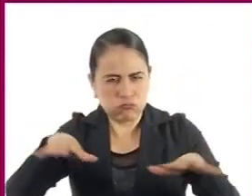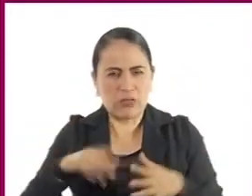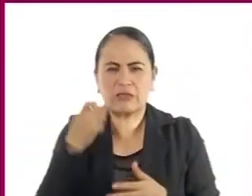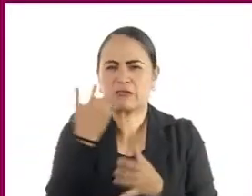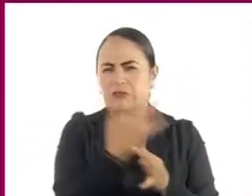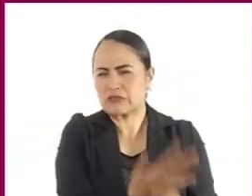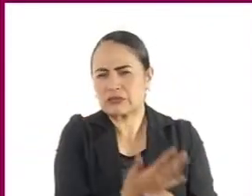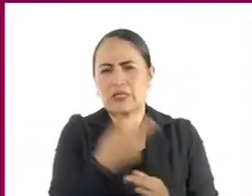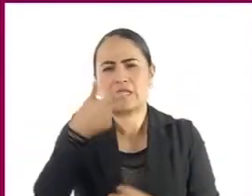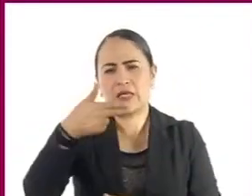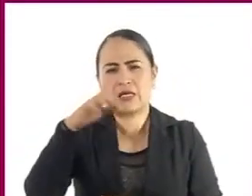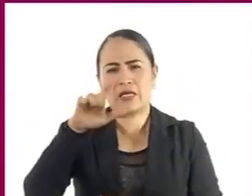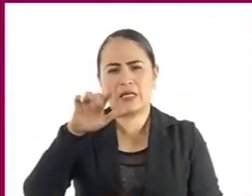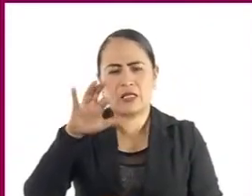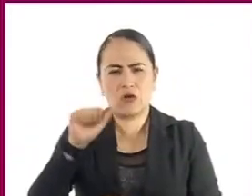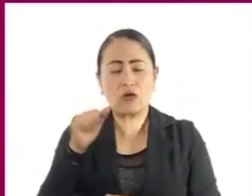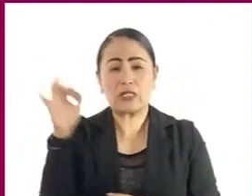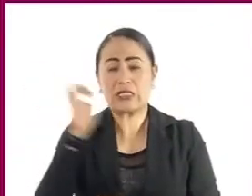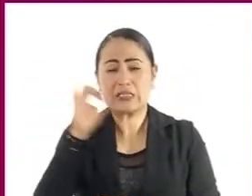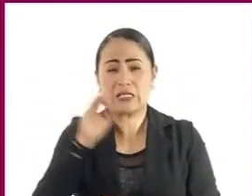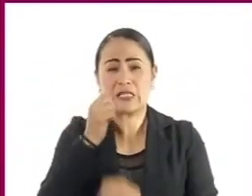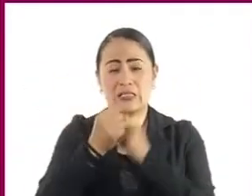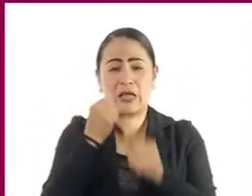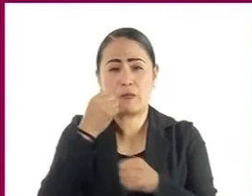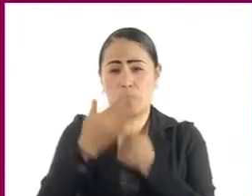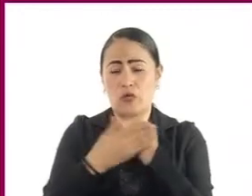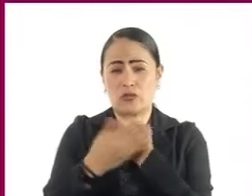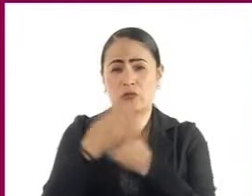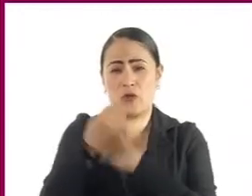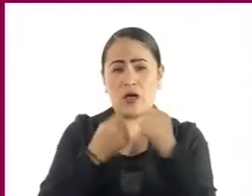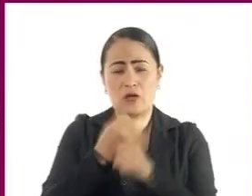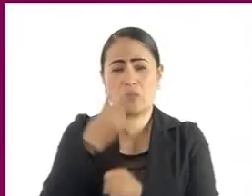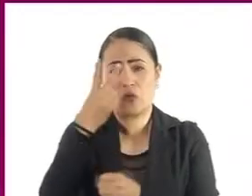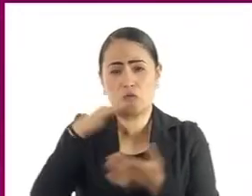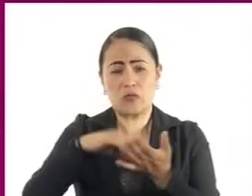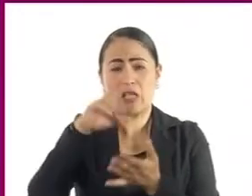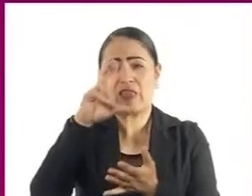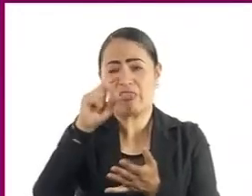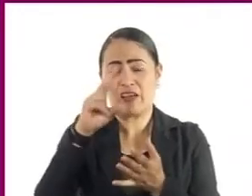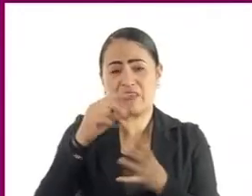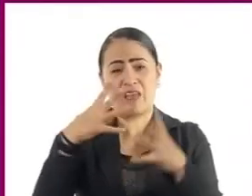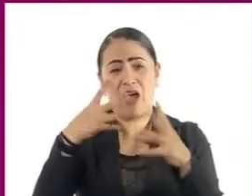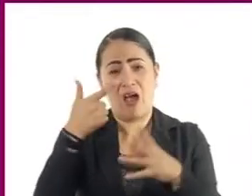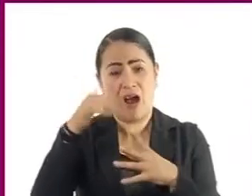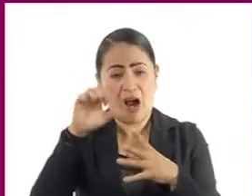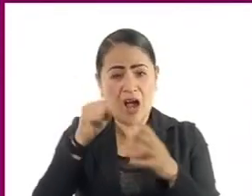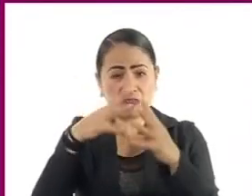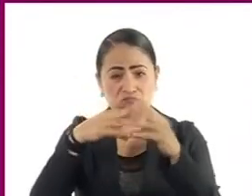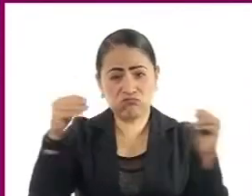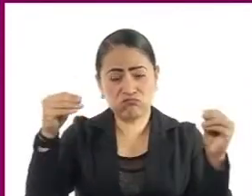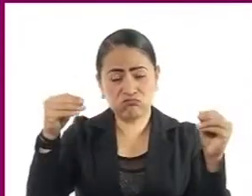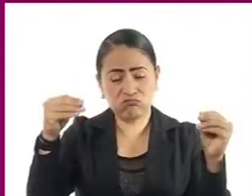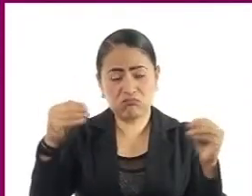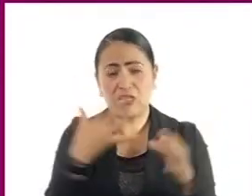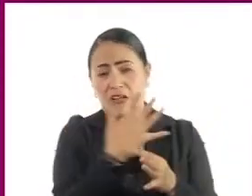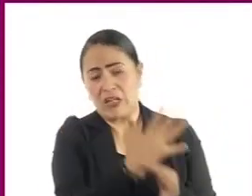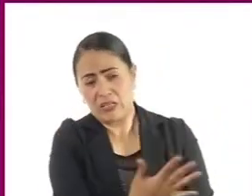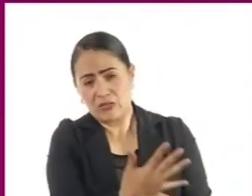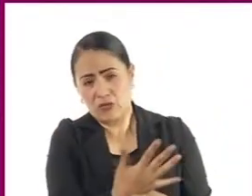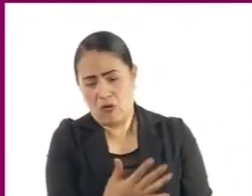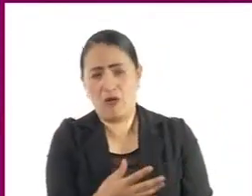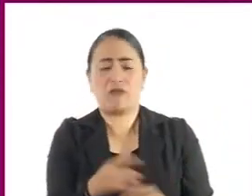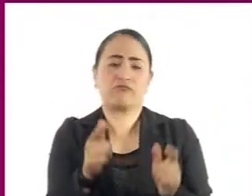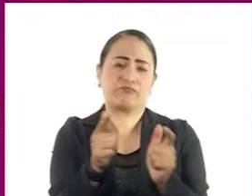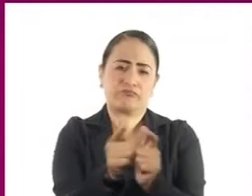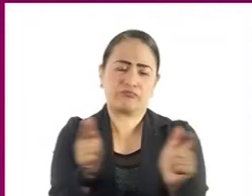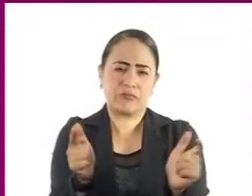puede escasear en el año 2030 si no moderamos su uso. Este dato proviene de una fuente secundaria